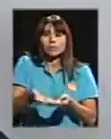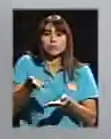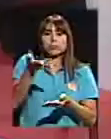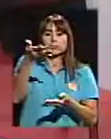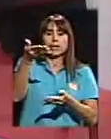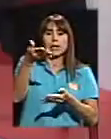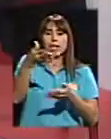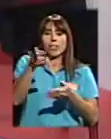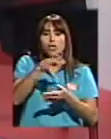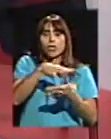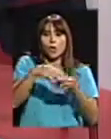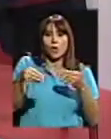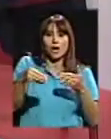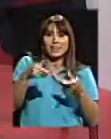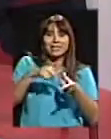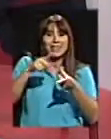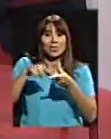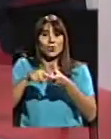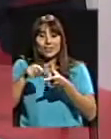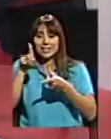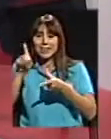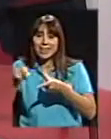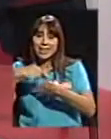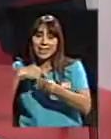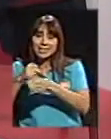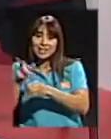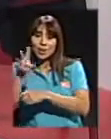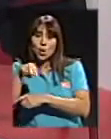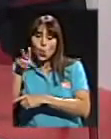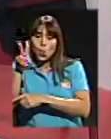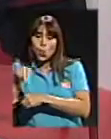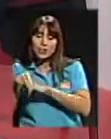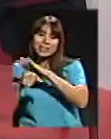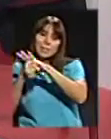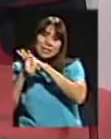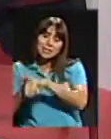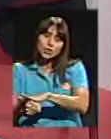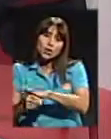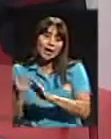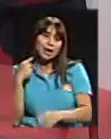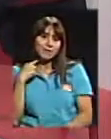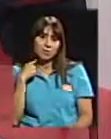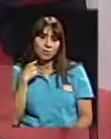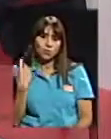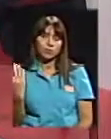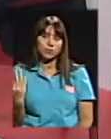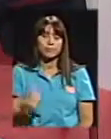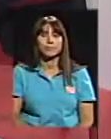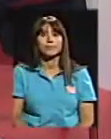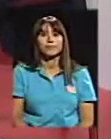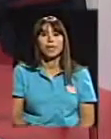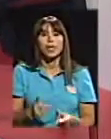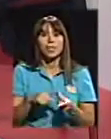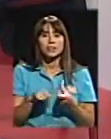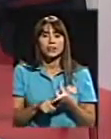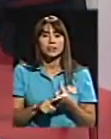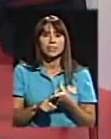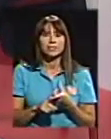emitir colones que presionan a la inflación, ¿verdad? Al costo de la vida.